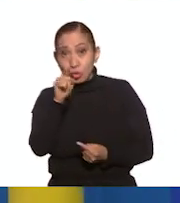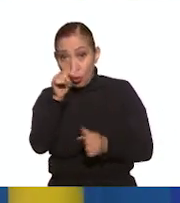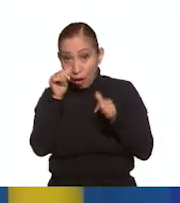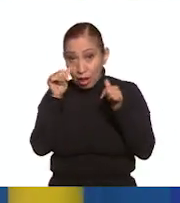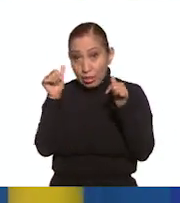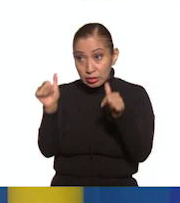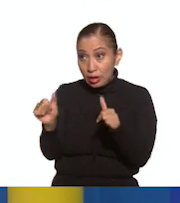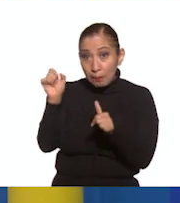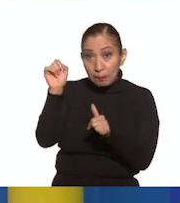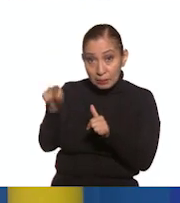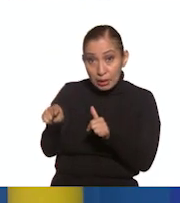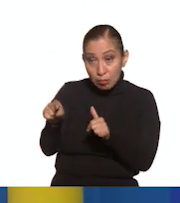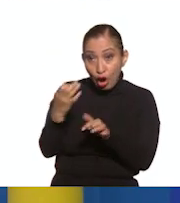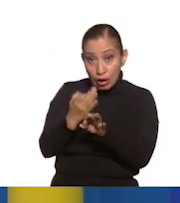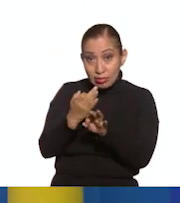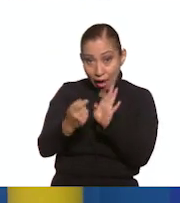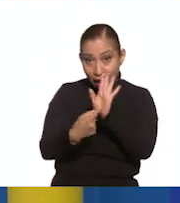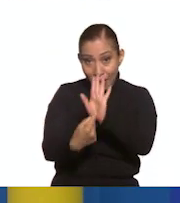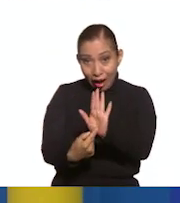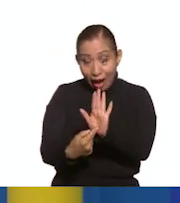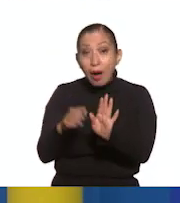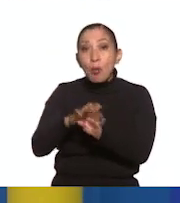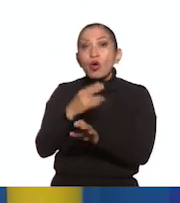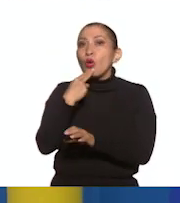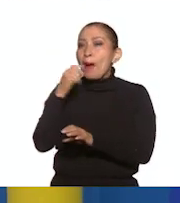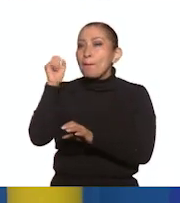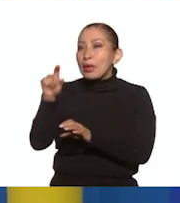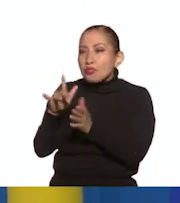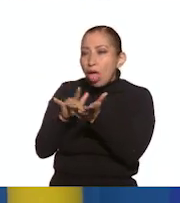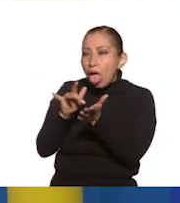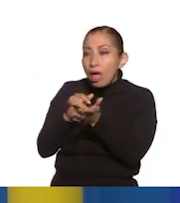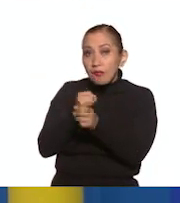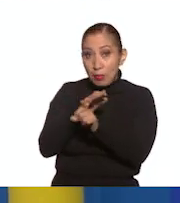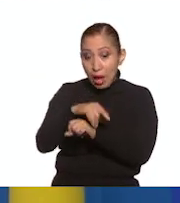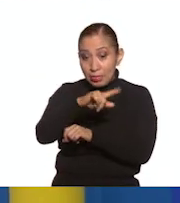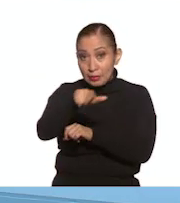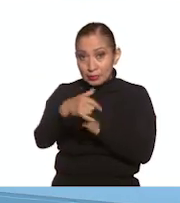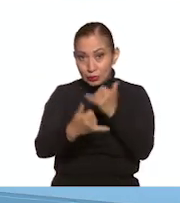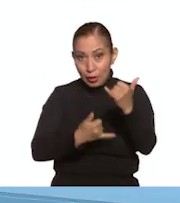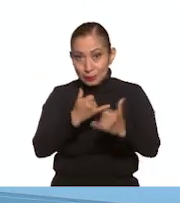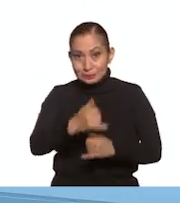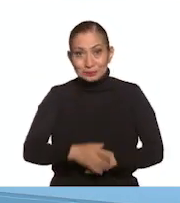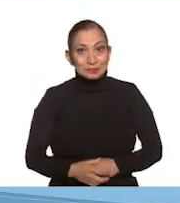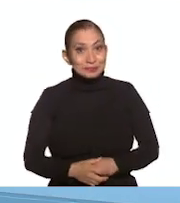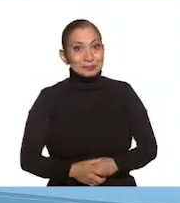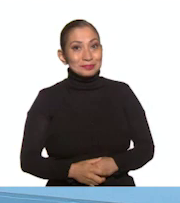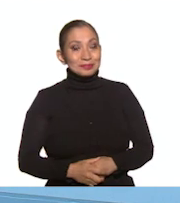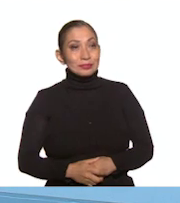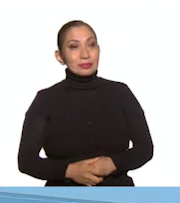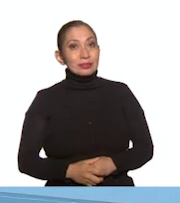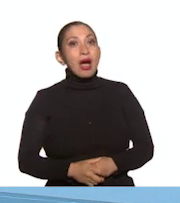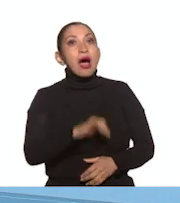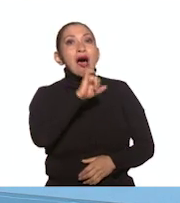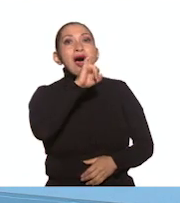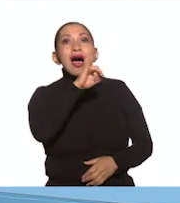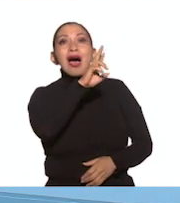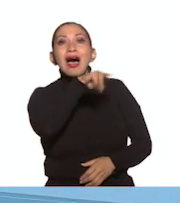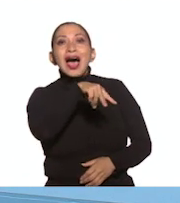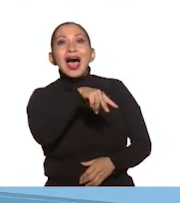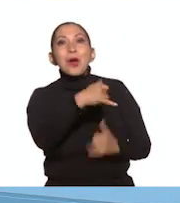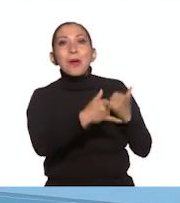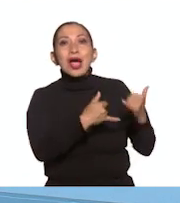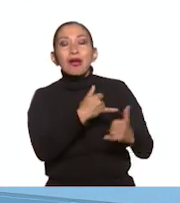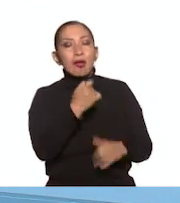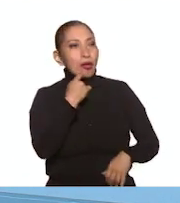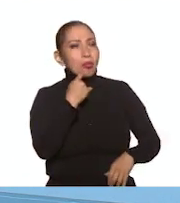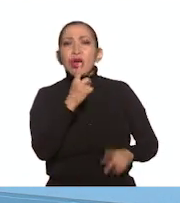mucha atención a lo que nos compartió, porque utilizaremos esta información en el siguiente juego. ¡Ah, es cierto! ¡El juego!